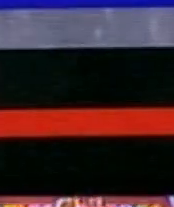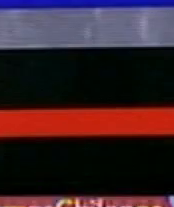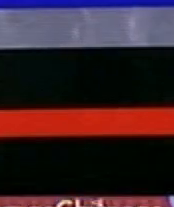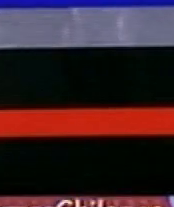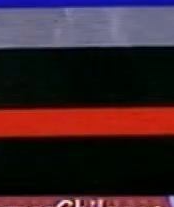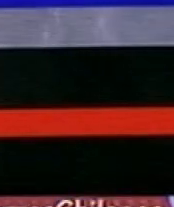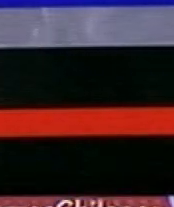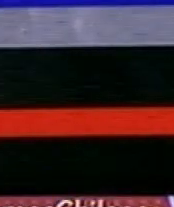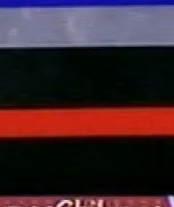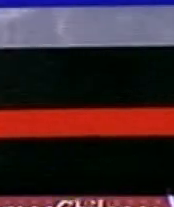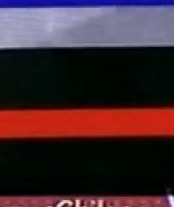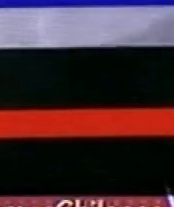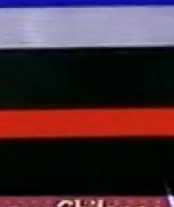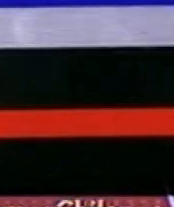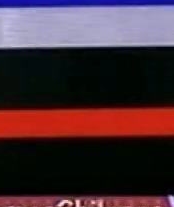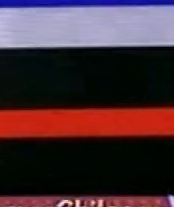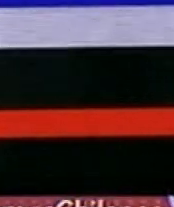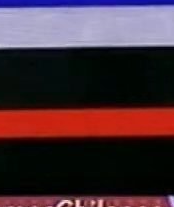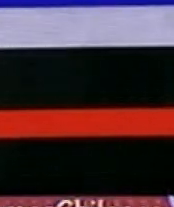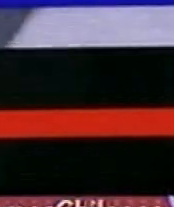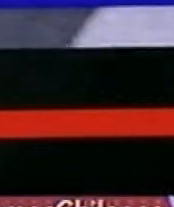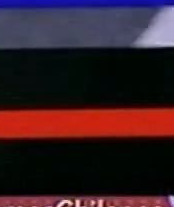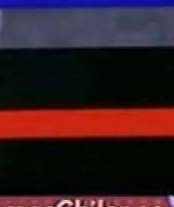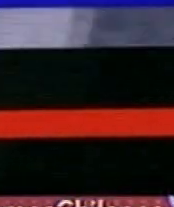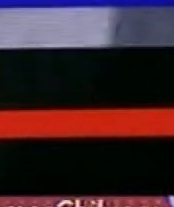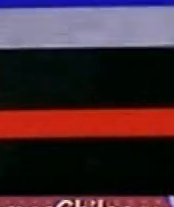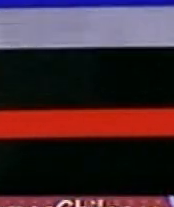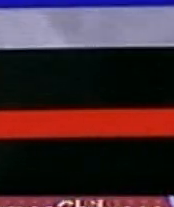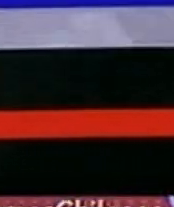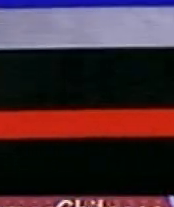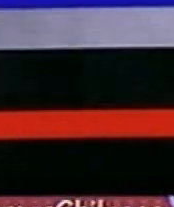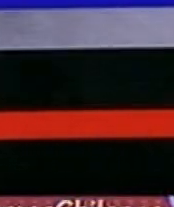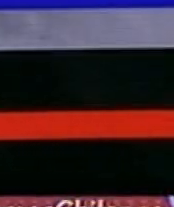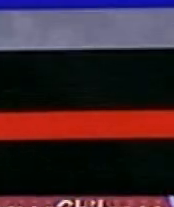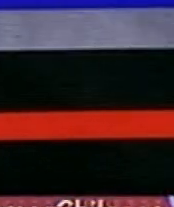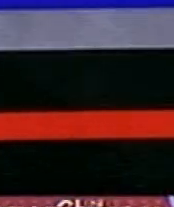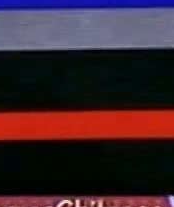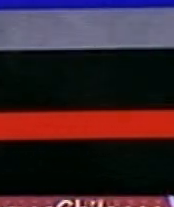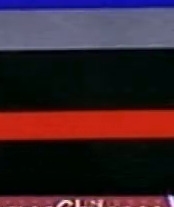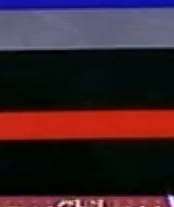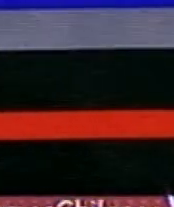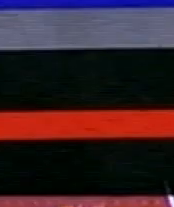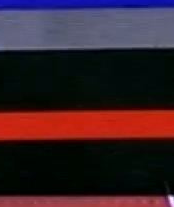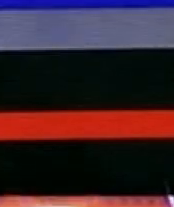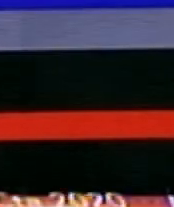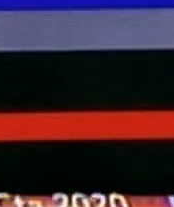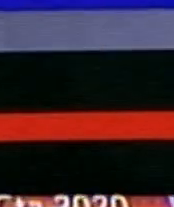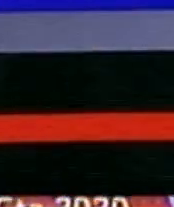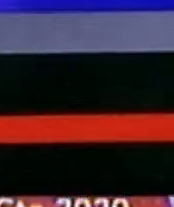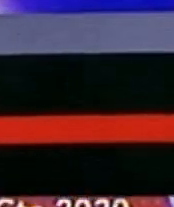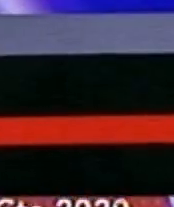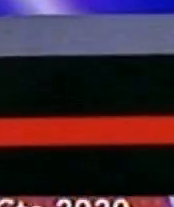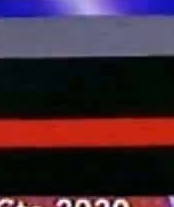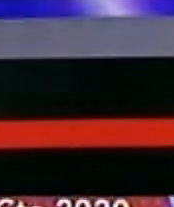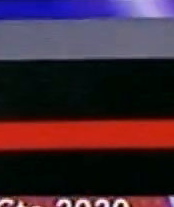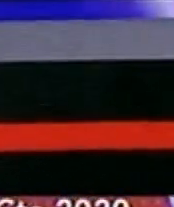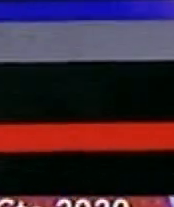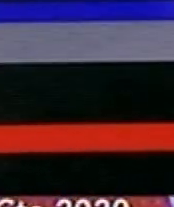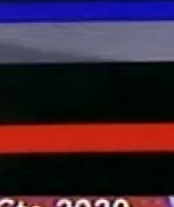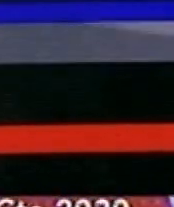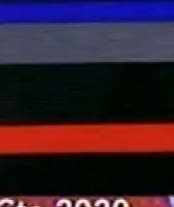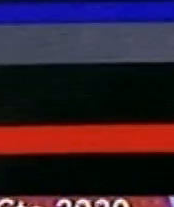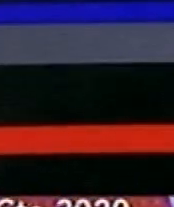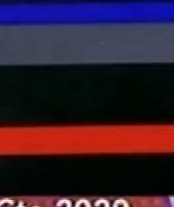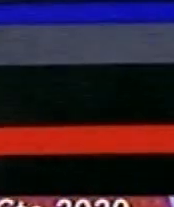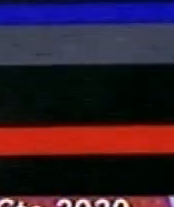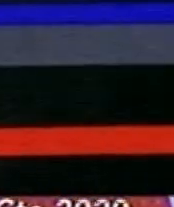de muchos, yo diría, personas del mundo del espectáculo, de la televisión, pero sobre todo de compromiso de ustedes. Feliz de acompañarte y feliz de estar